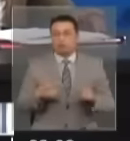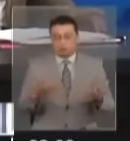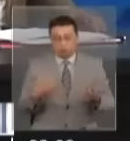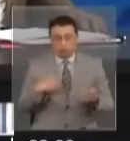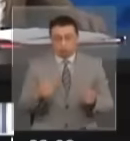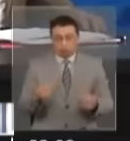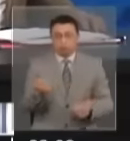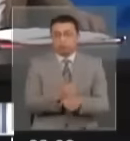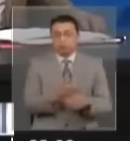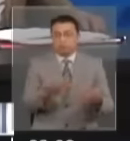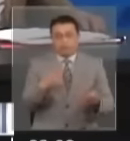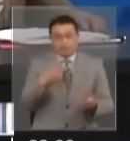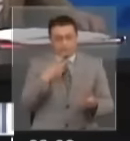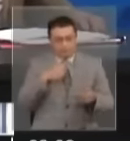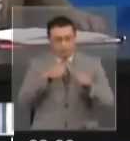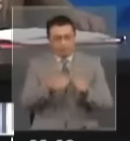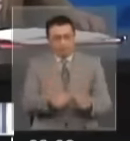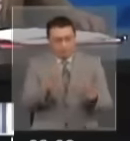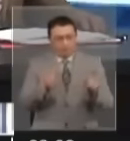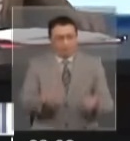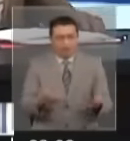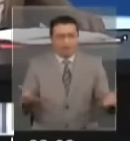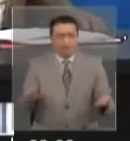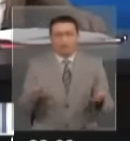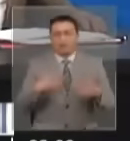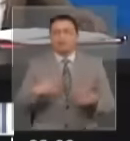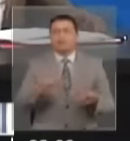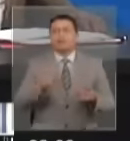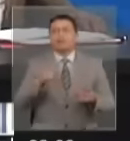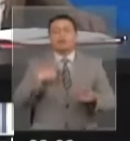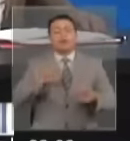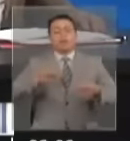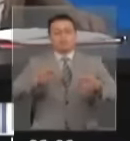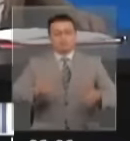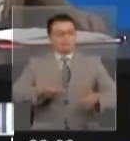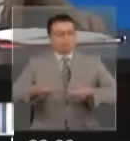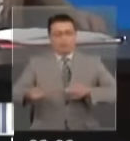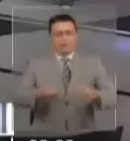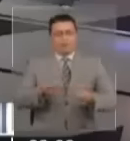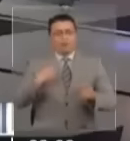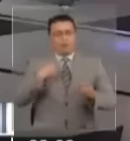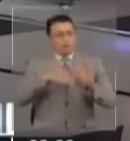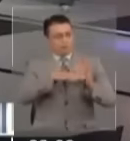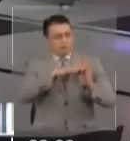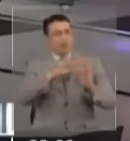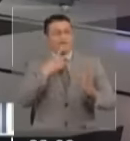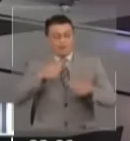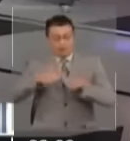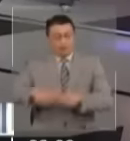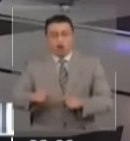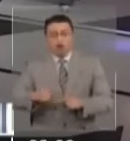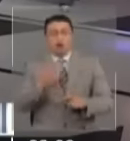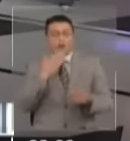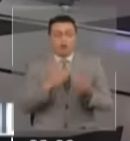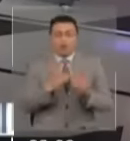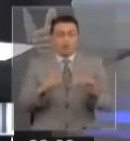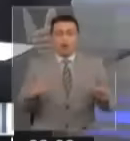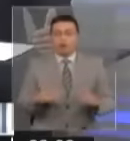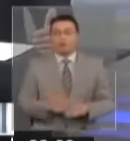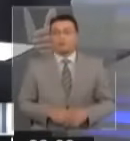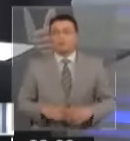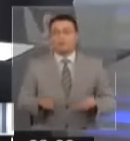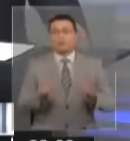¿Qué? Tiene que venir en Ñuñoa, representar a Ñuñoa. La capacidad de las personas no se ve, no se mide por lo que uno vive o no vive. No, es que yo